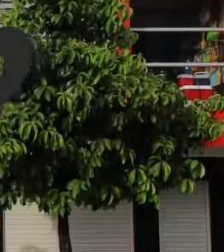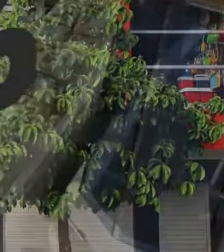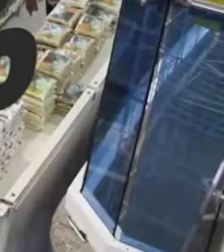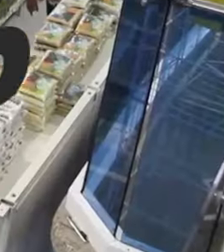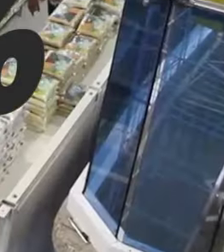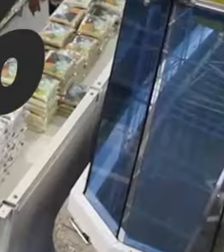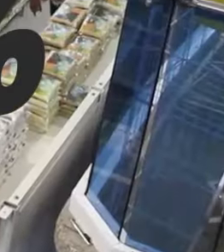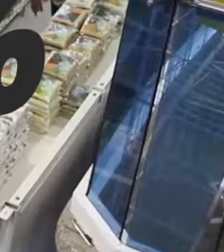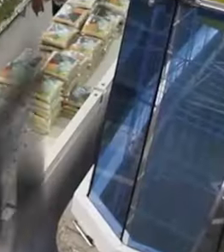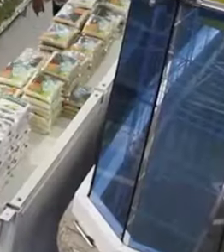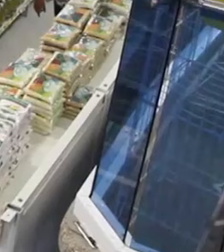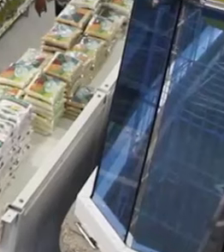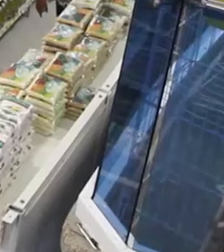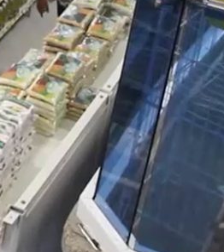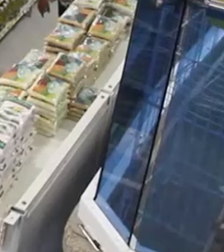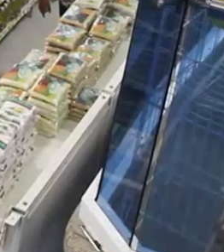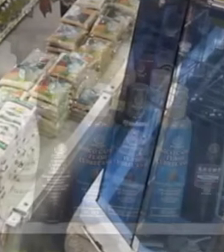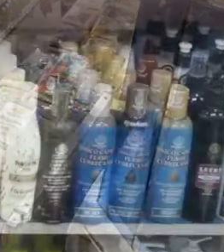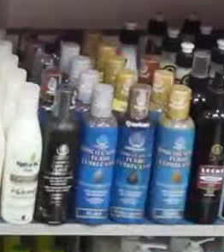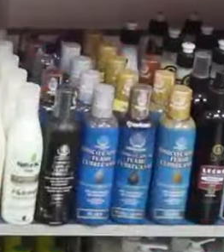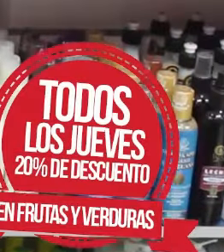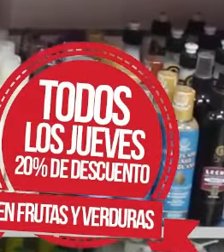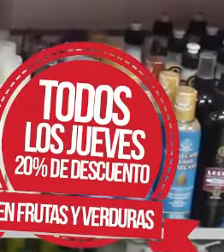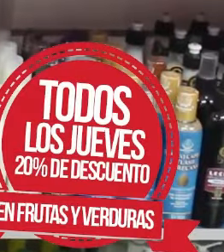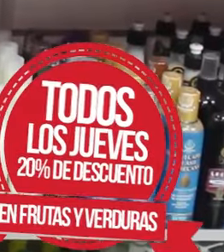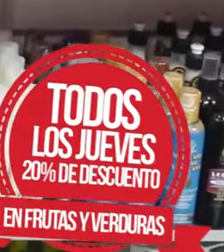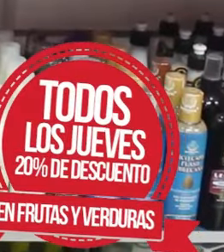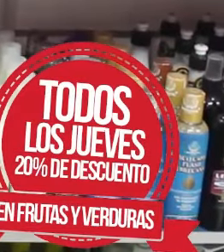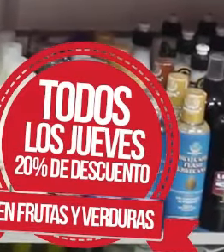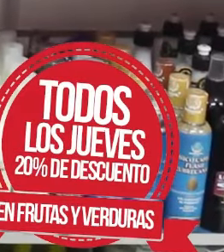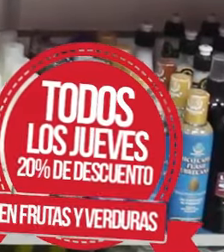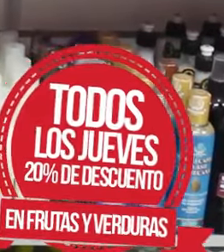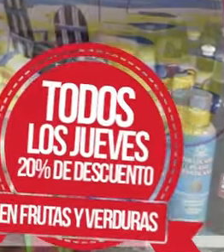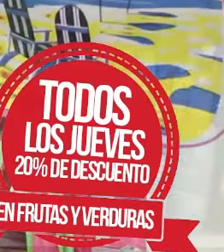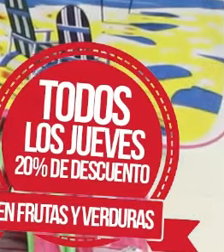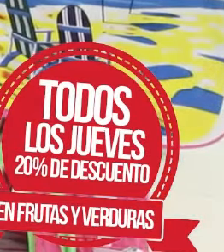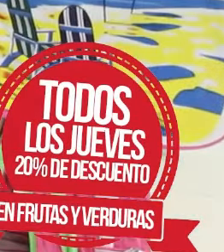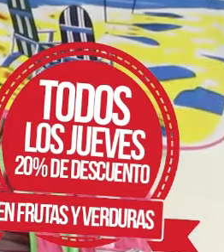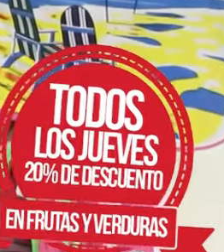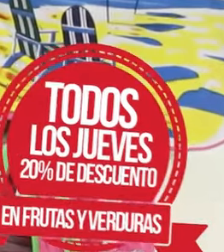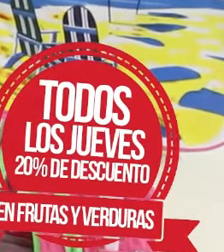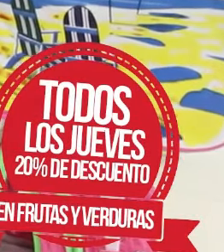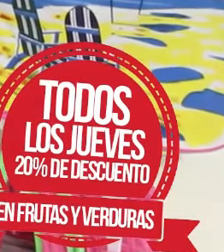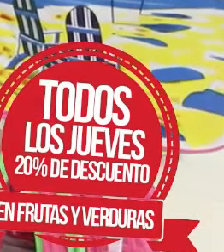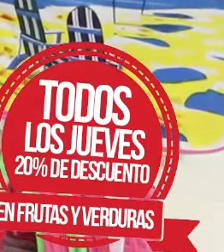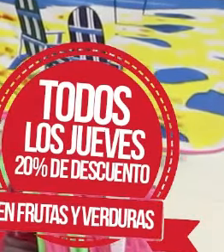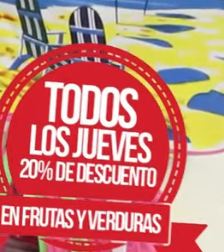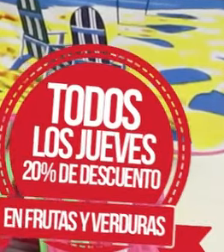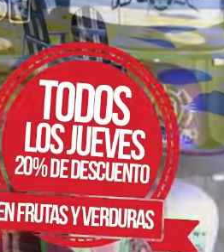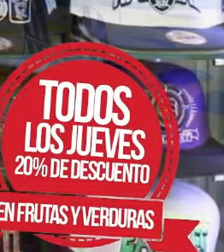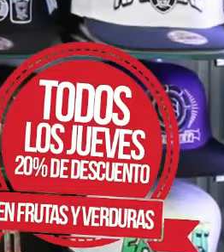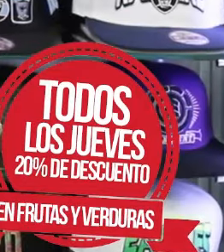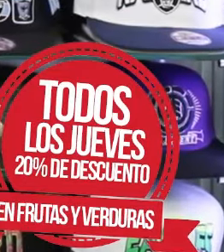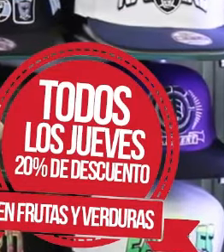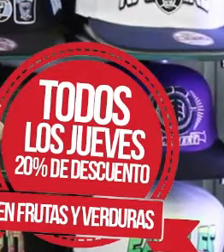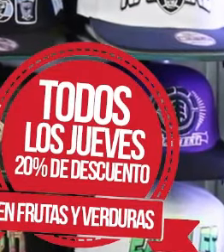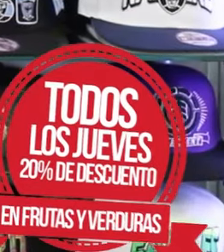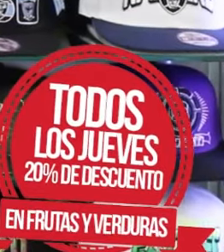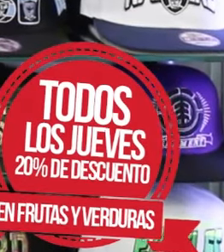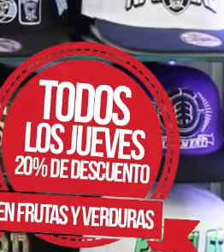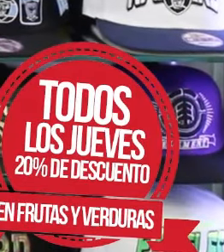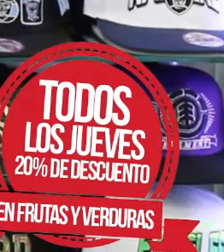Comercial te ofrece descuentos de locura del 10 al 70%. Aprovecha estos precios especiales en artículos seleccionados del